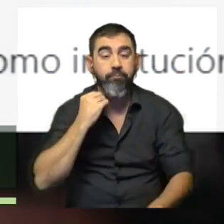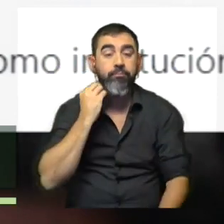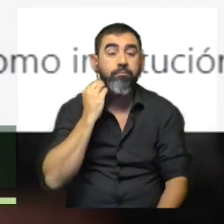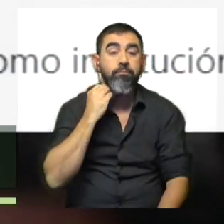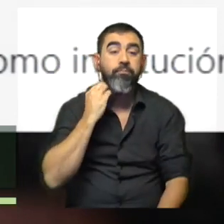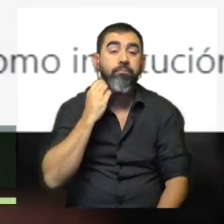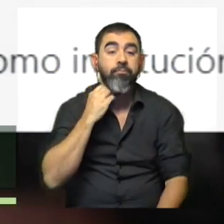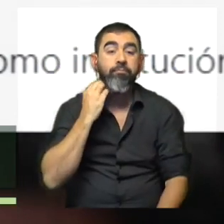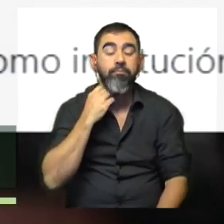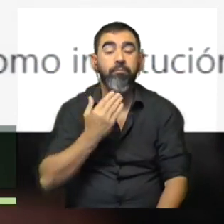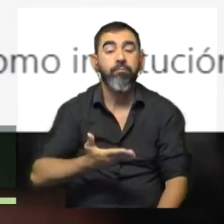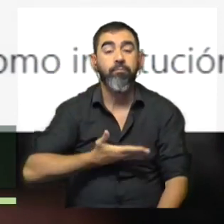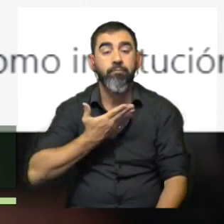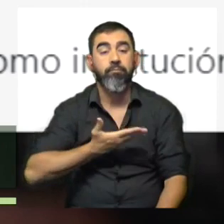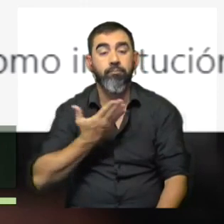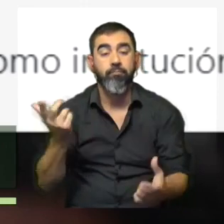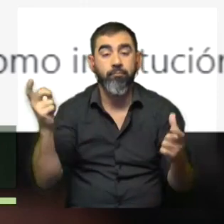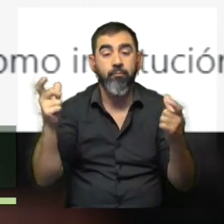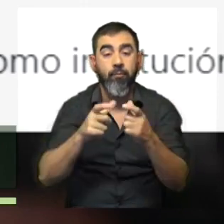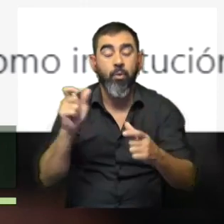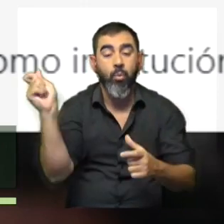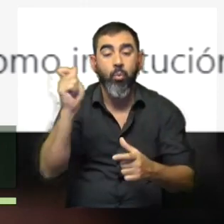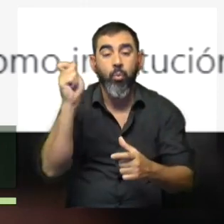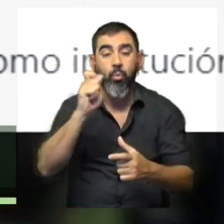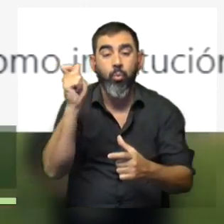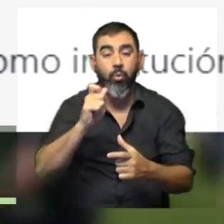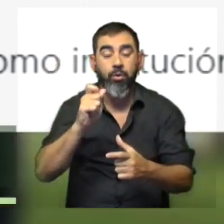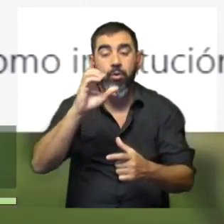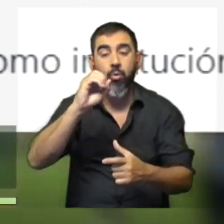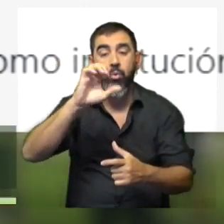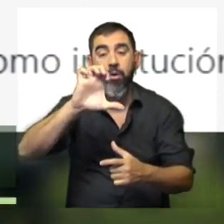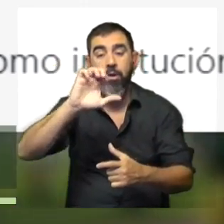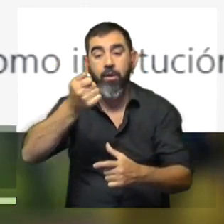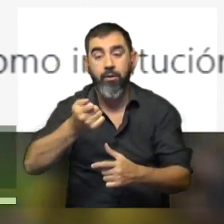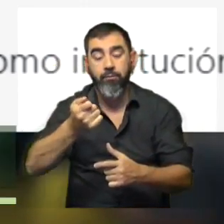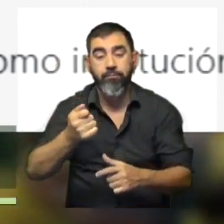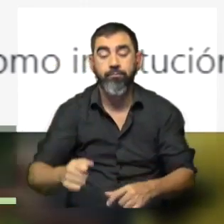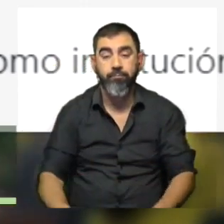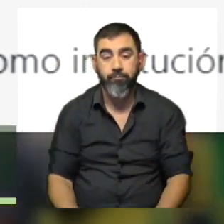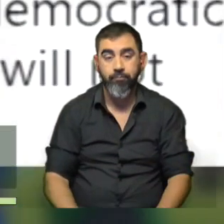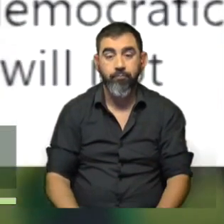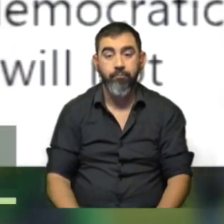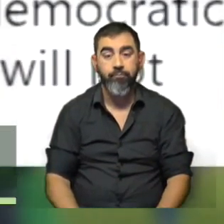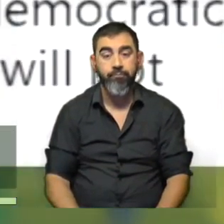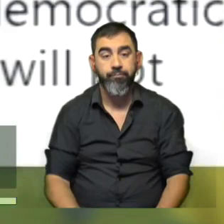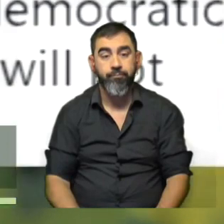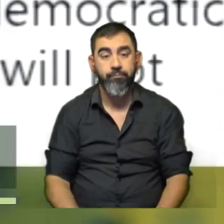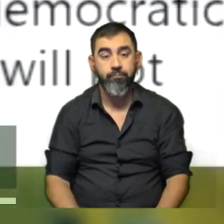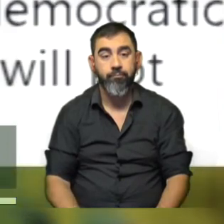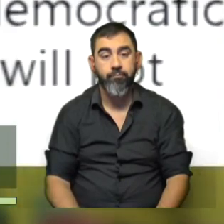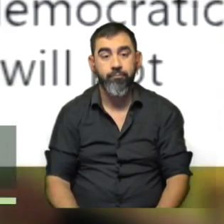que y reclamó además una reunión urgente de la oea tras este intento de golpe en